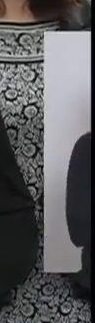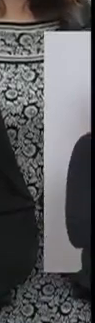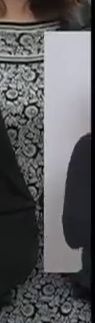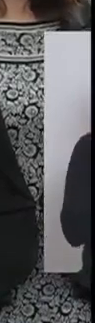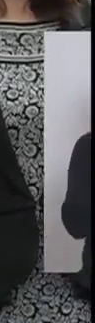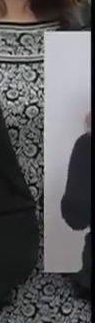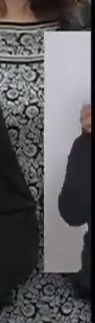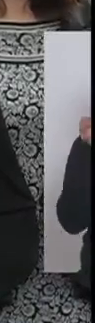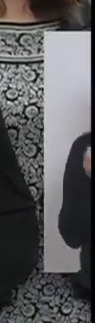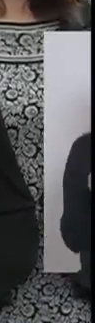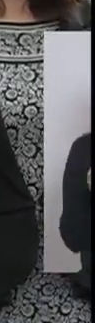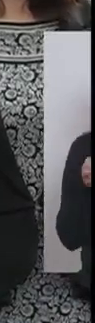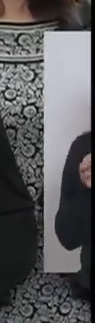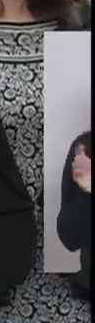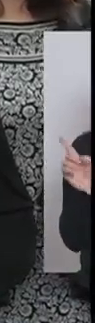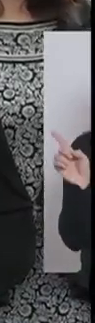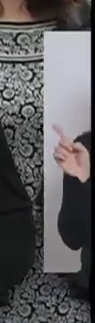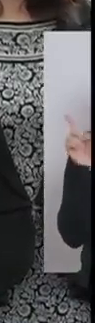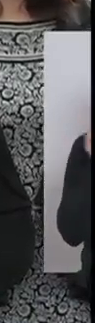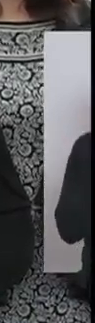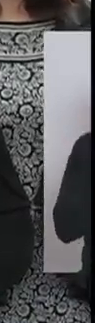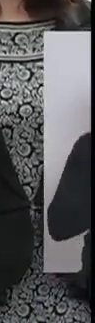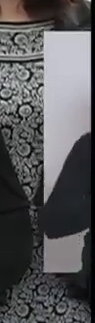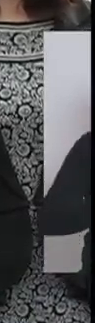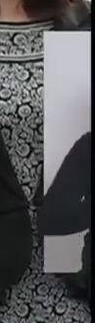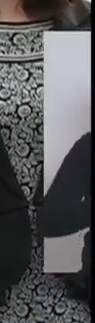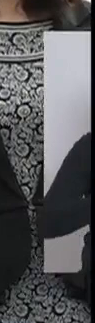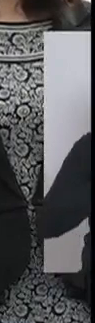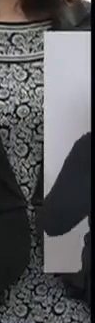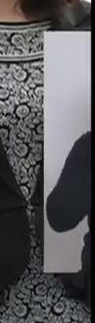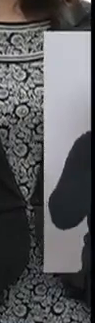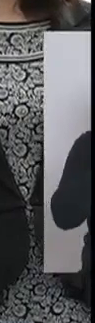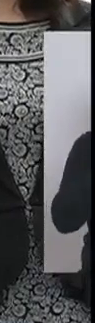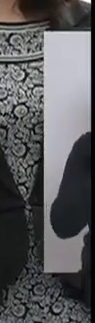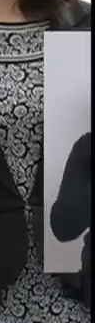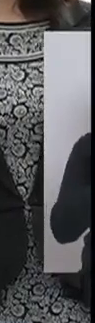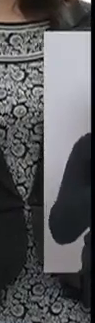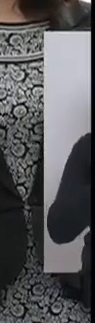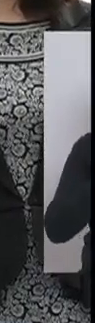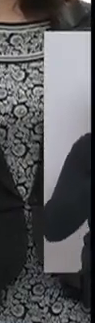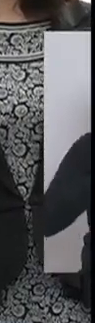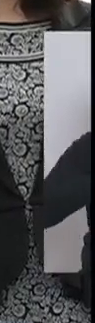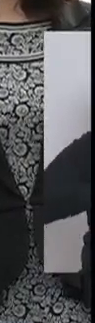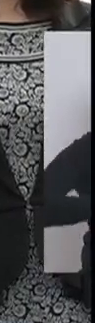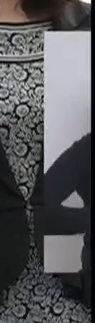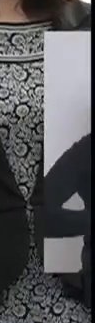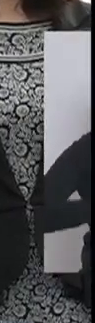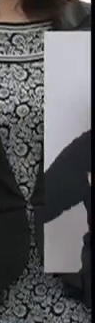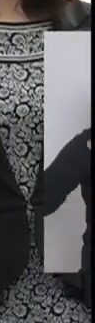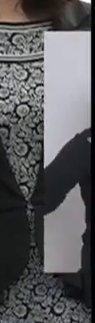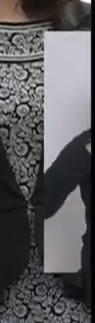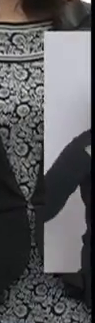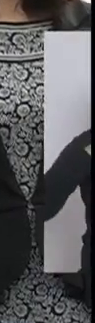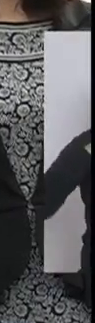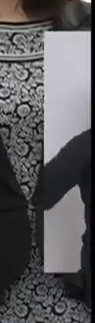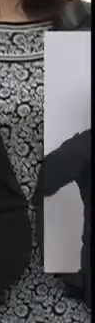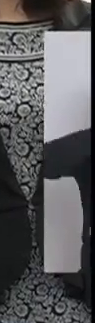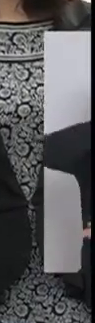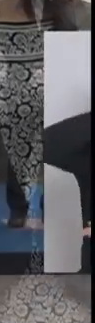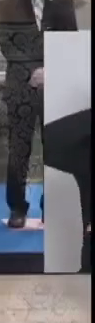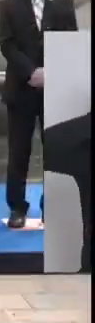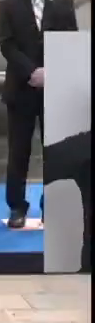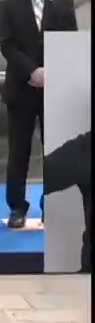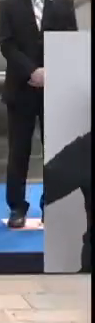en día el presidente al anunciar una nueva reforma es sumamente importante también. Hay muchas familias